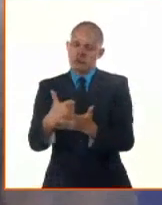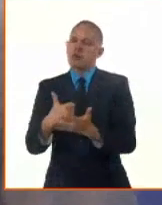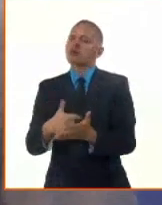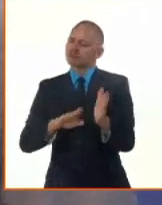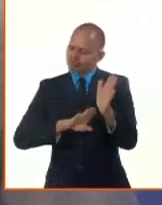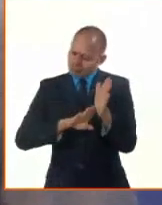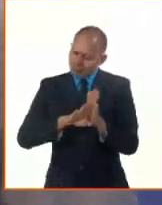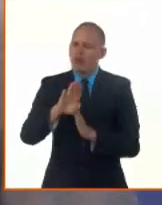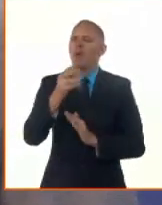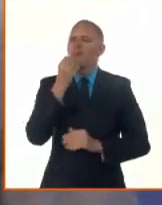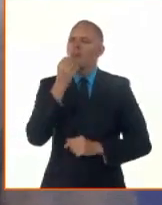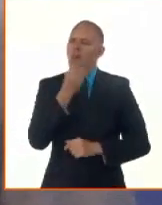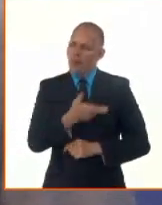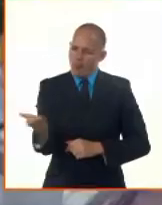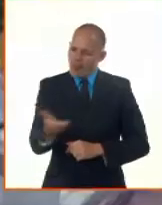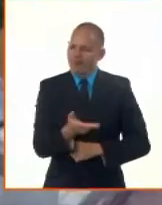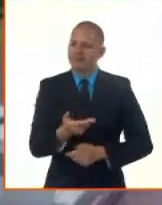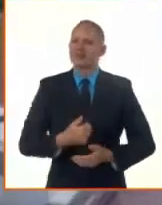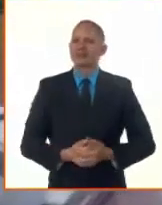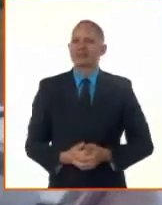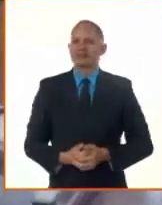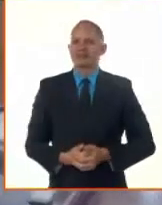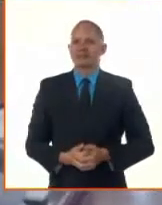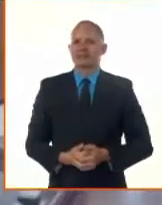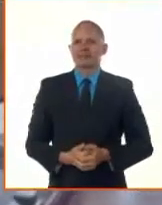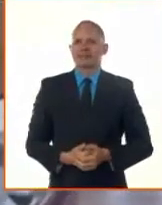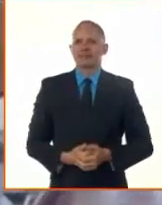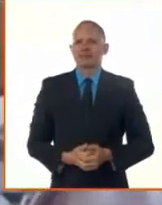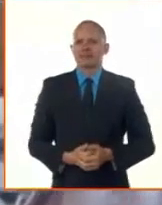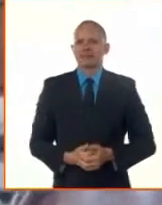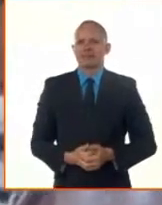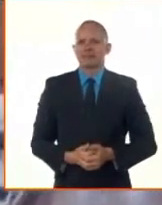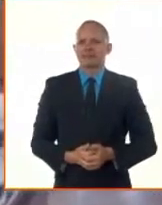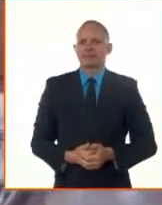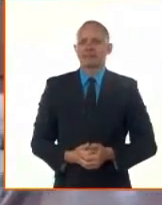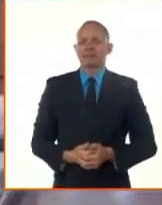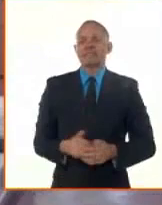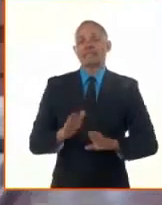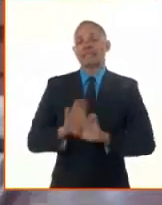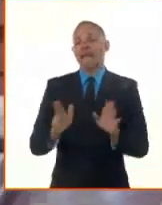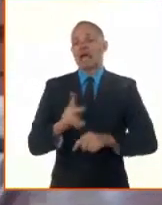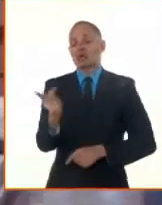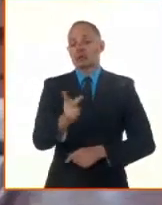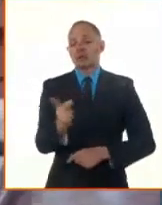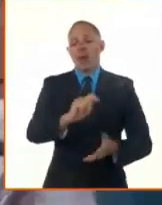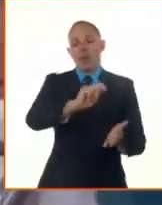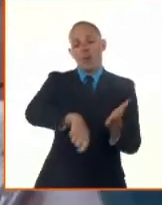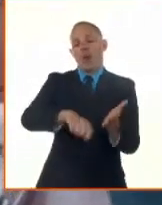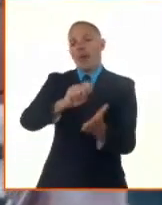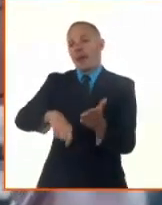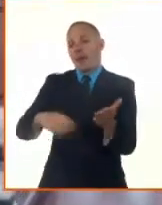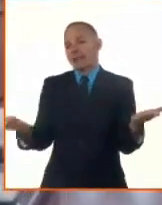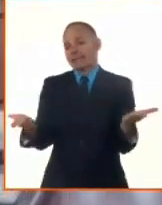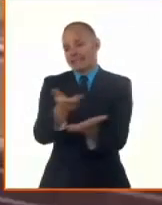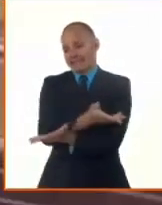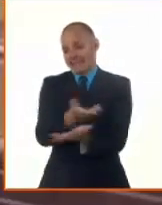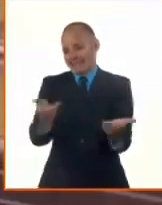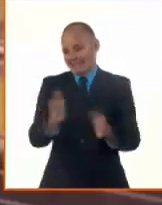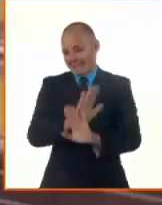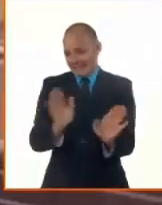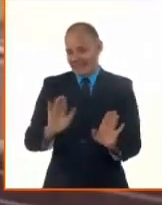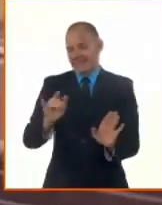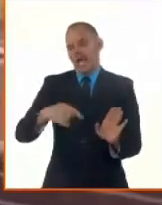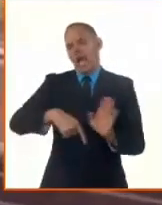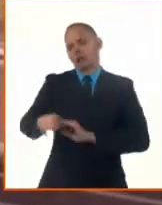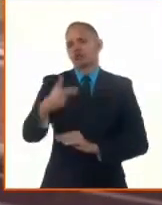activamente un papel mediador en virtud del acuerdo ambos países deben reabrir sus embajadas y misiones en el plazo